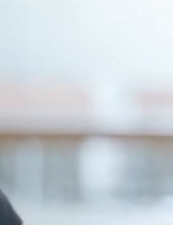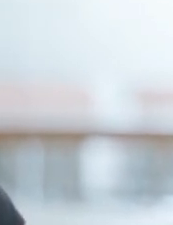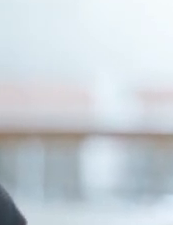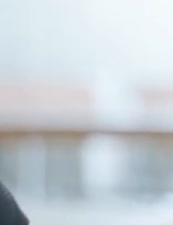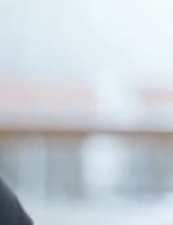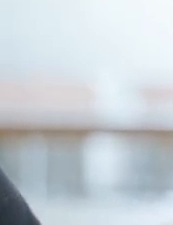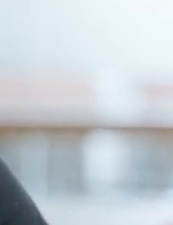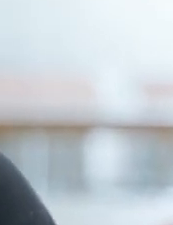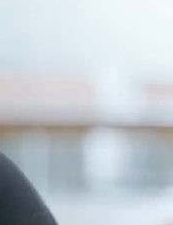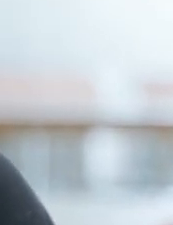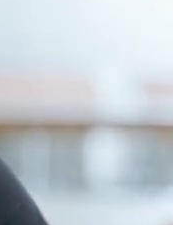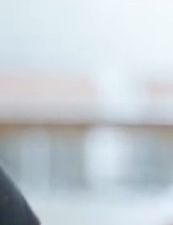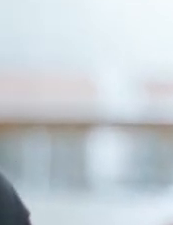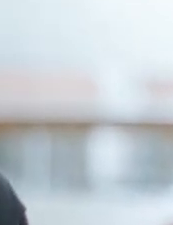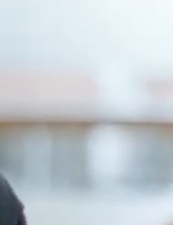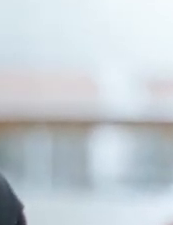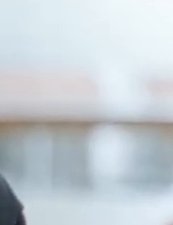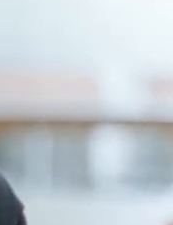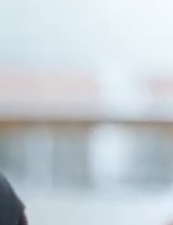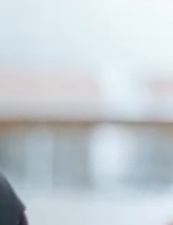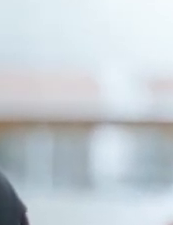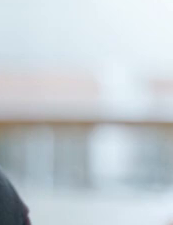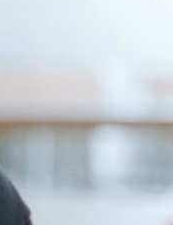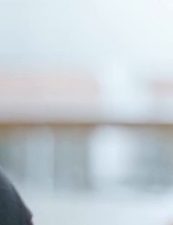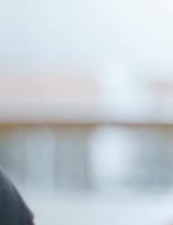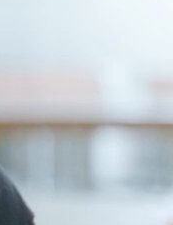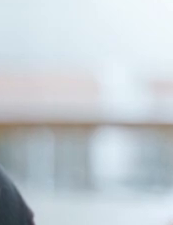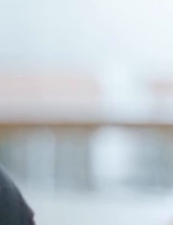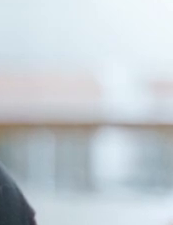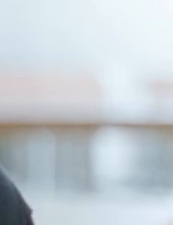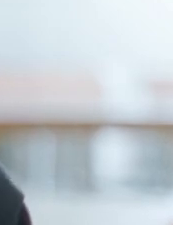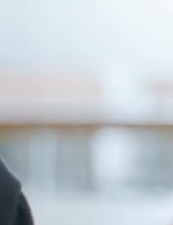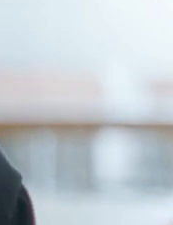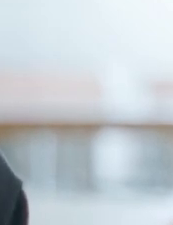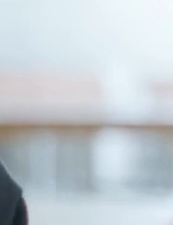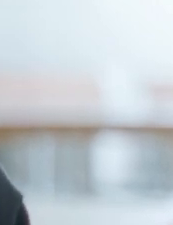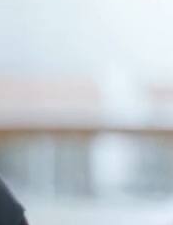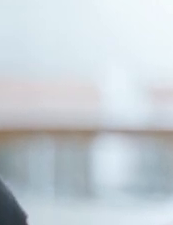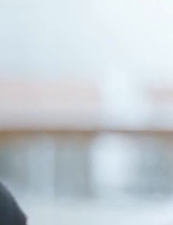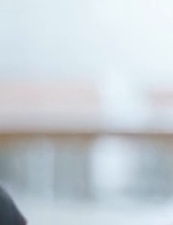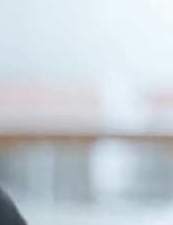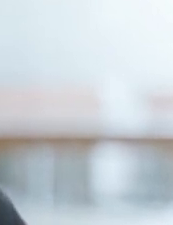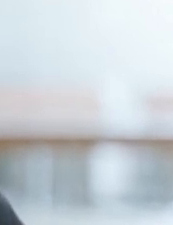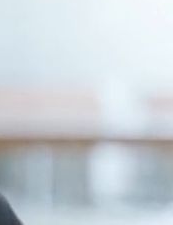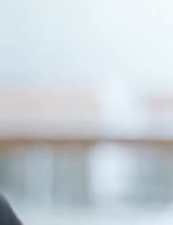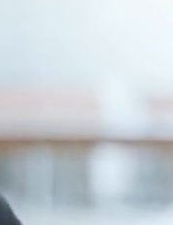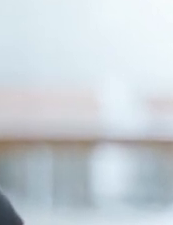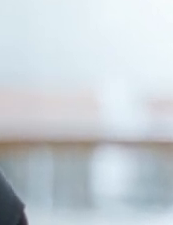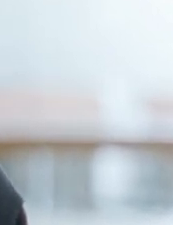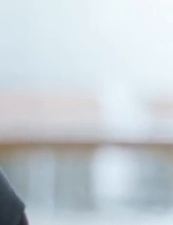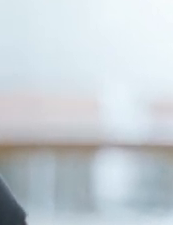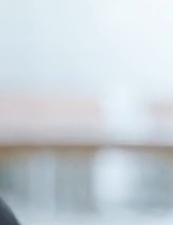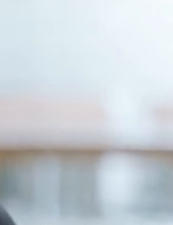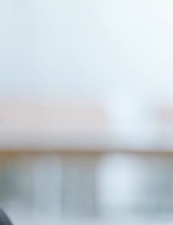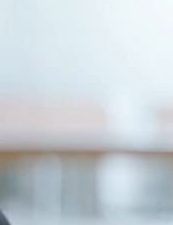que era algo que prácticamente no existía, ¿no? Ya con un cierto tamaño. Vemos todo lo que es el